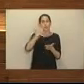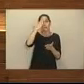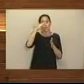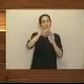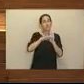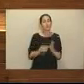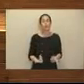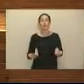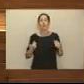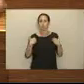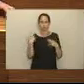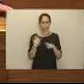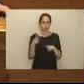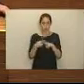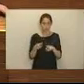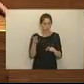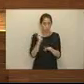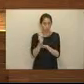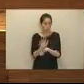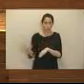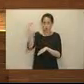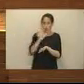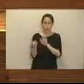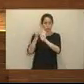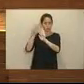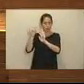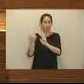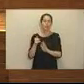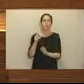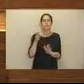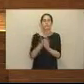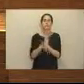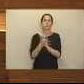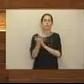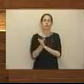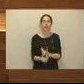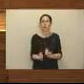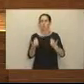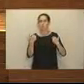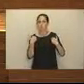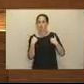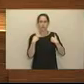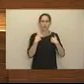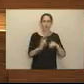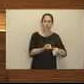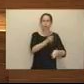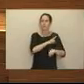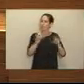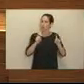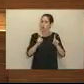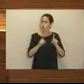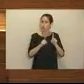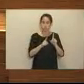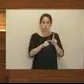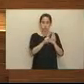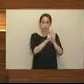absolutamente normalizado en el parlamentarismo europeo, que no se trata de extender la responsabilidad de cualquier manera, está absolutamente normalizado, que